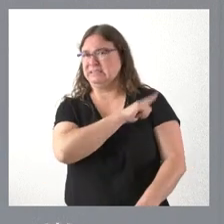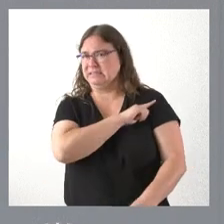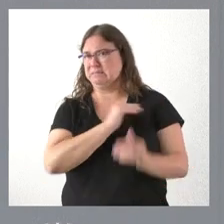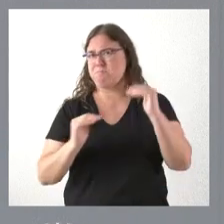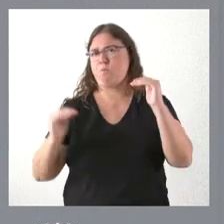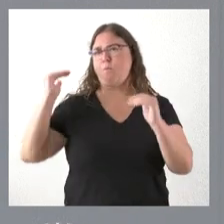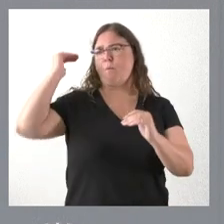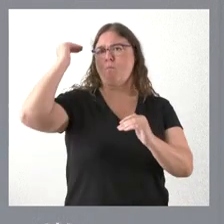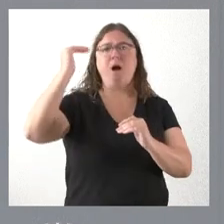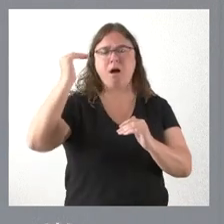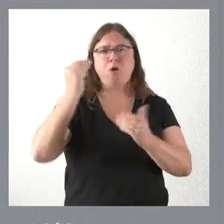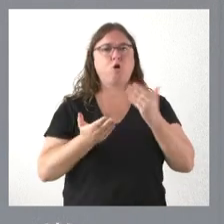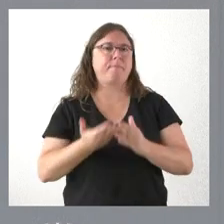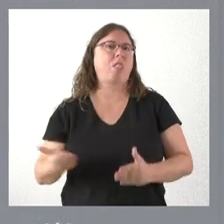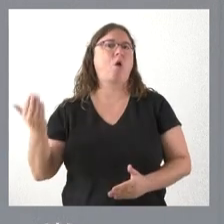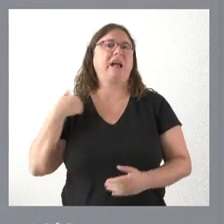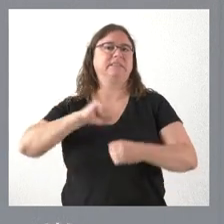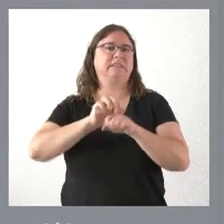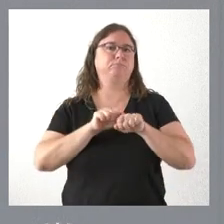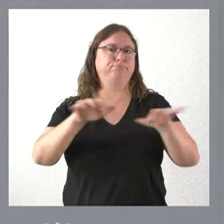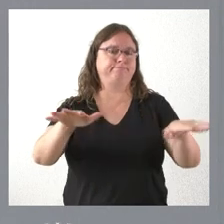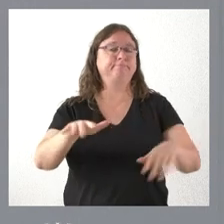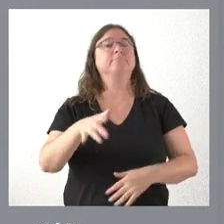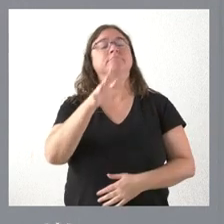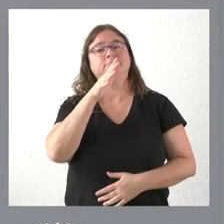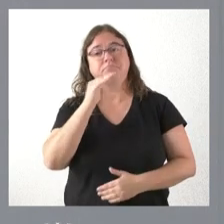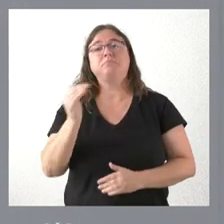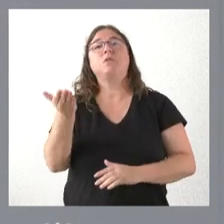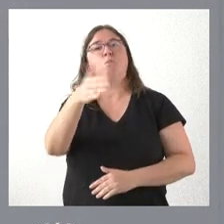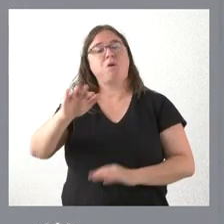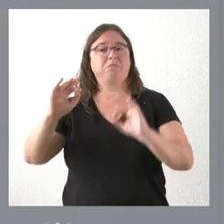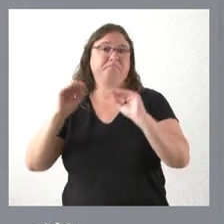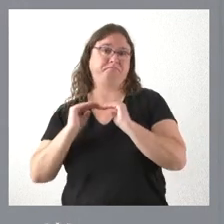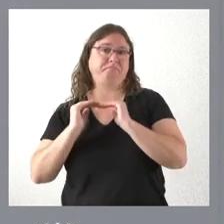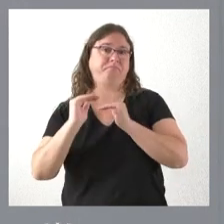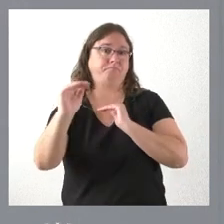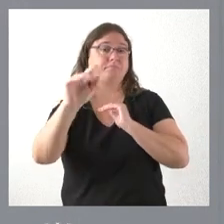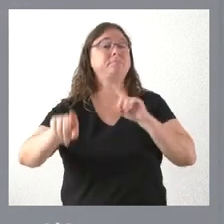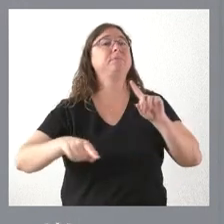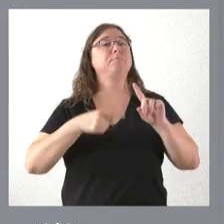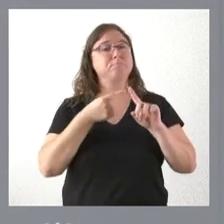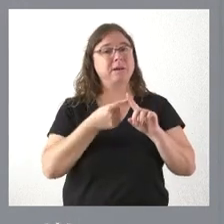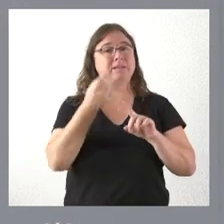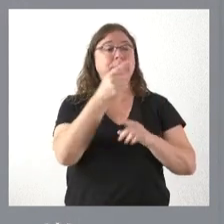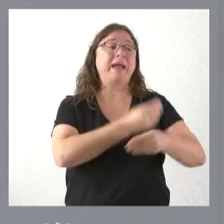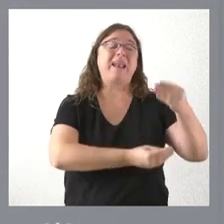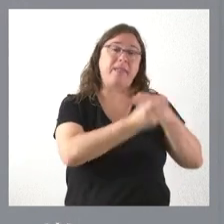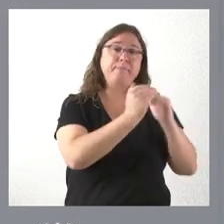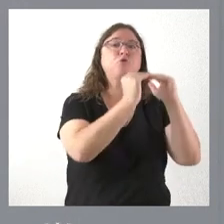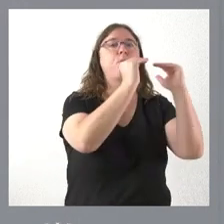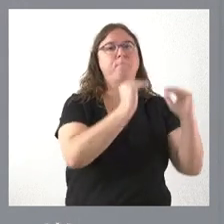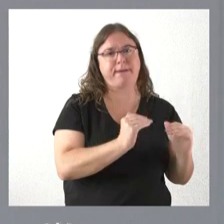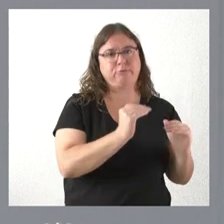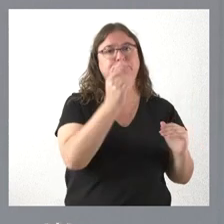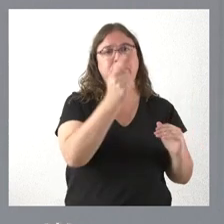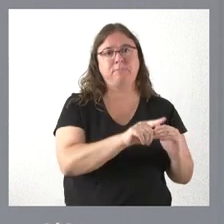que el que traíamos antes de esa pandemia hemos bajado las defunciones y también han bajado el número de nacimientos lo ha